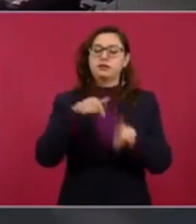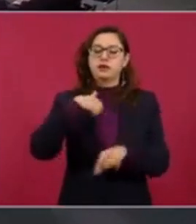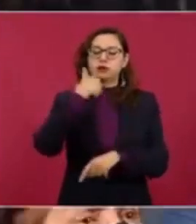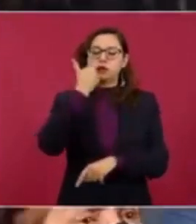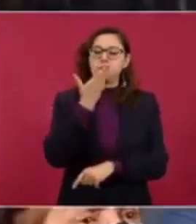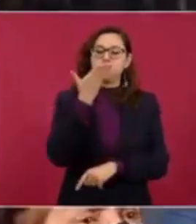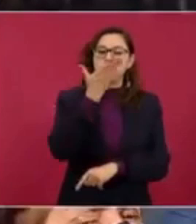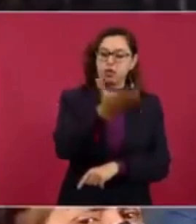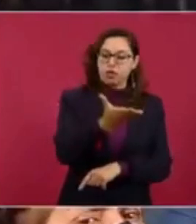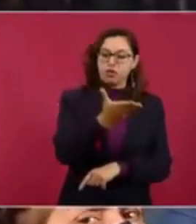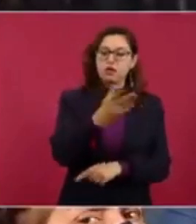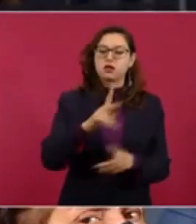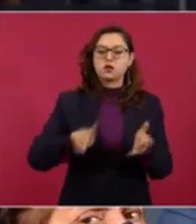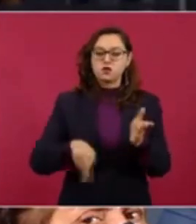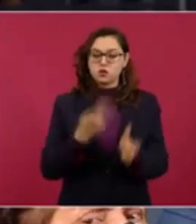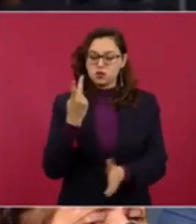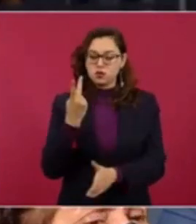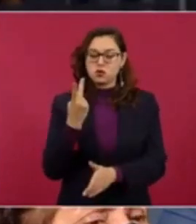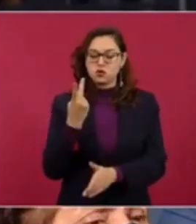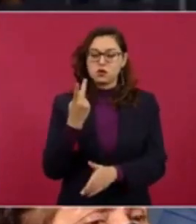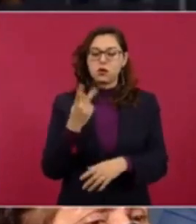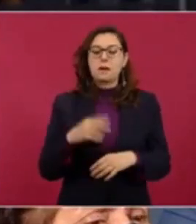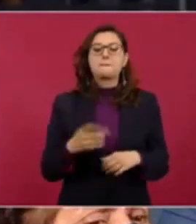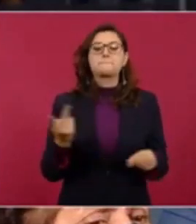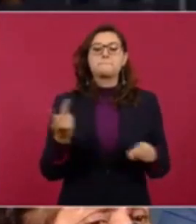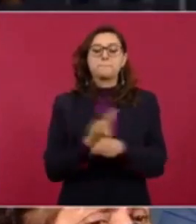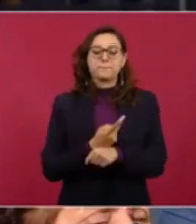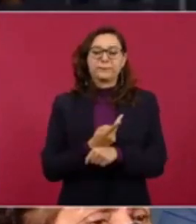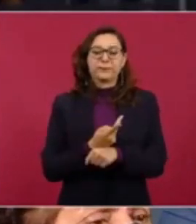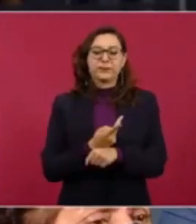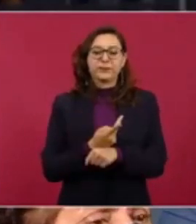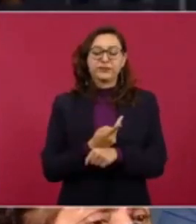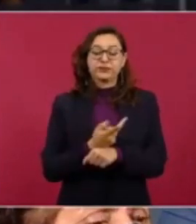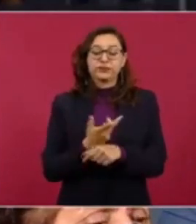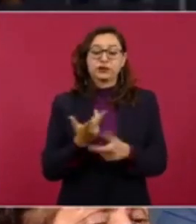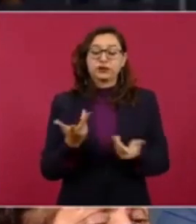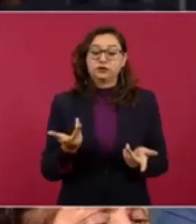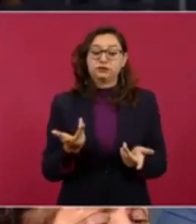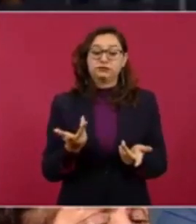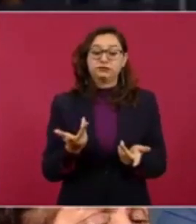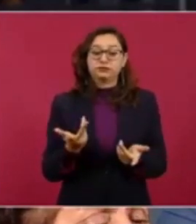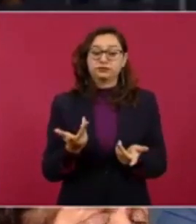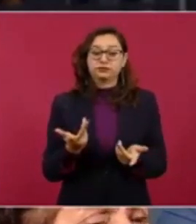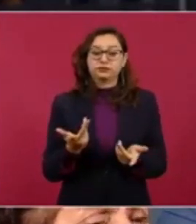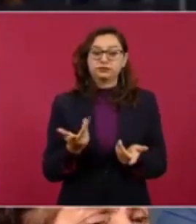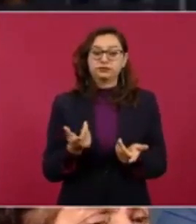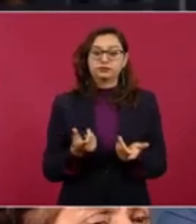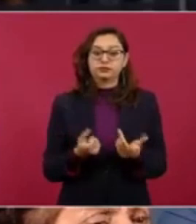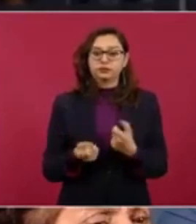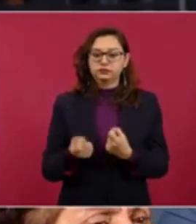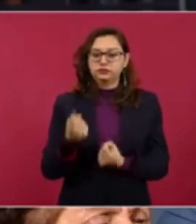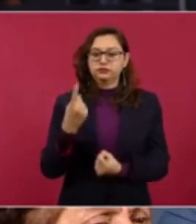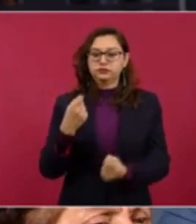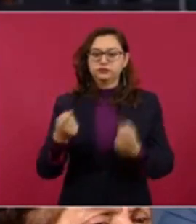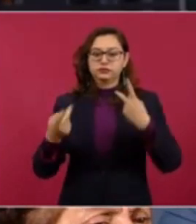de las becas. Sobre todo, no sé si le den informe de que se estén dando de baja a